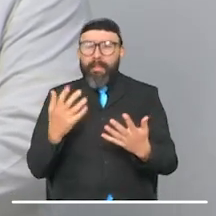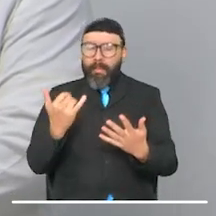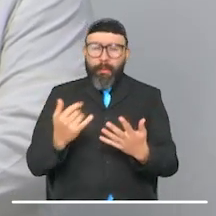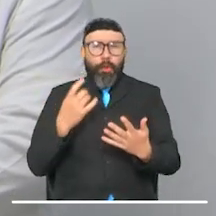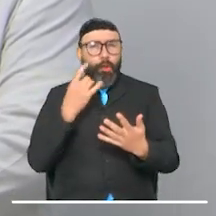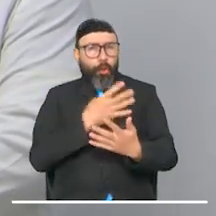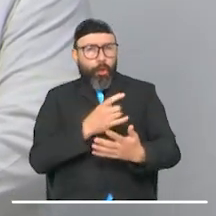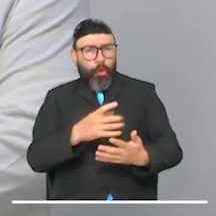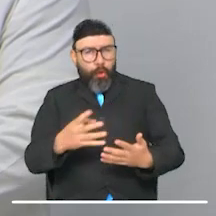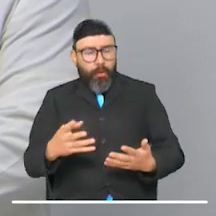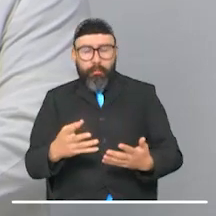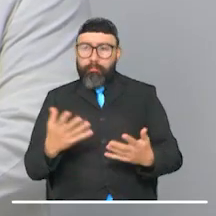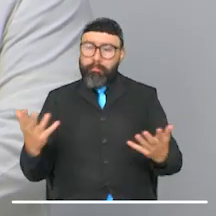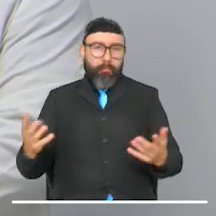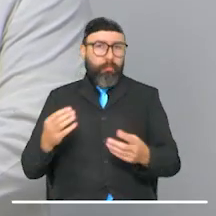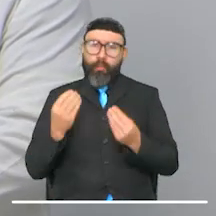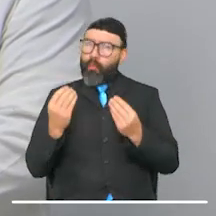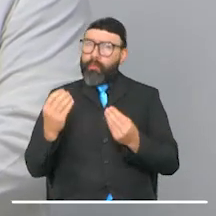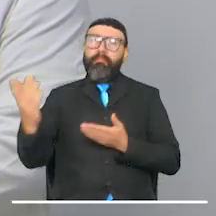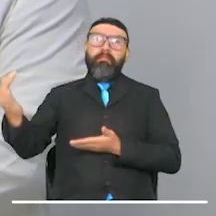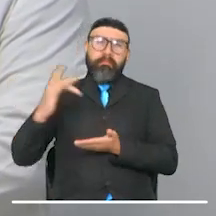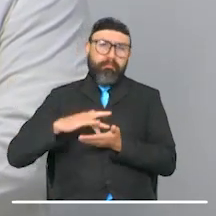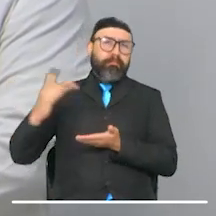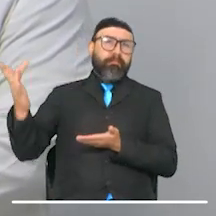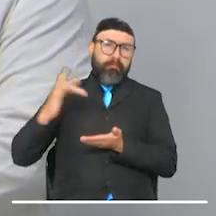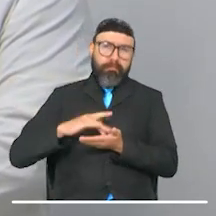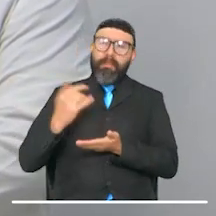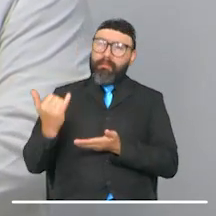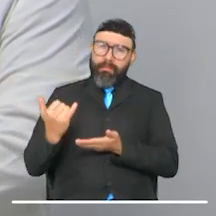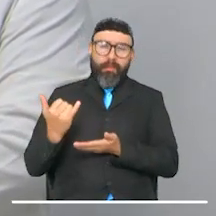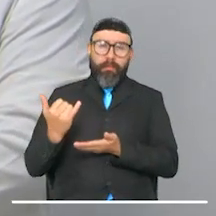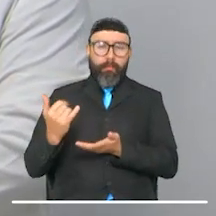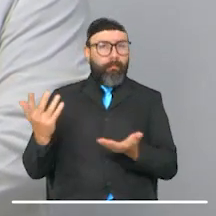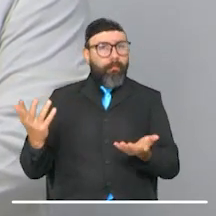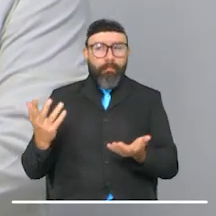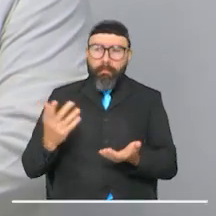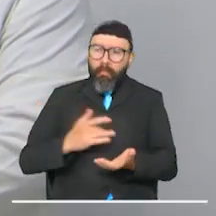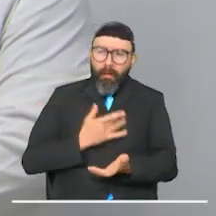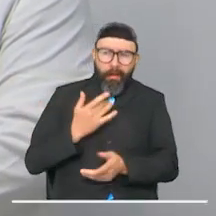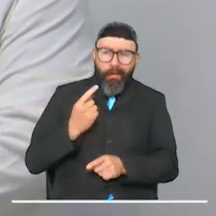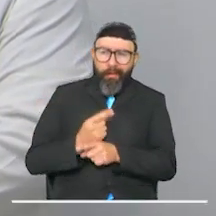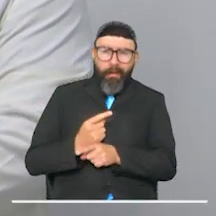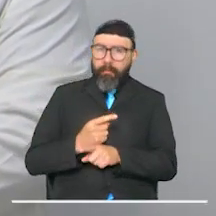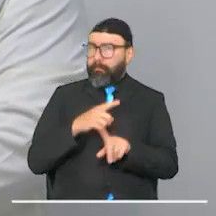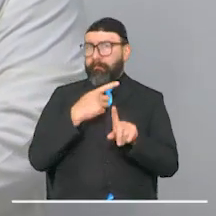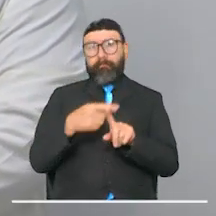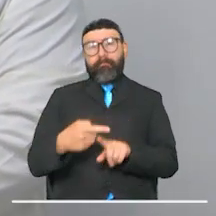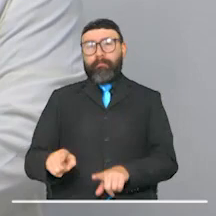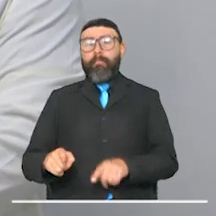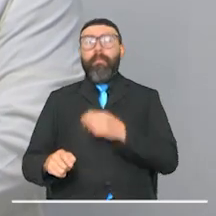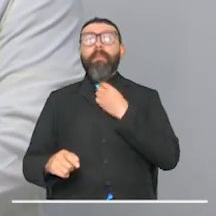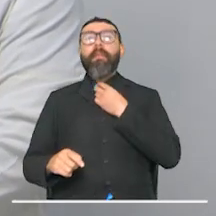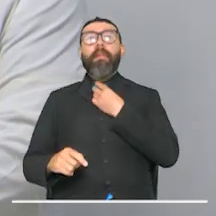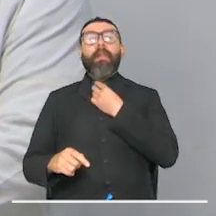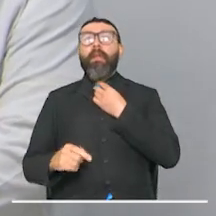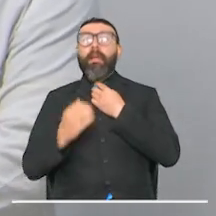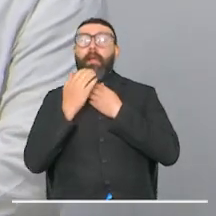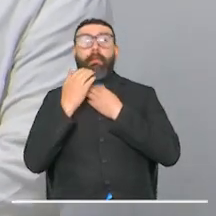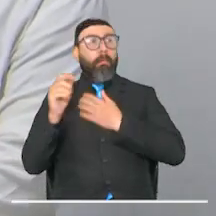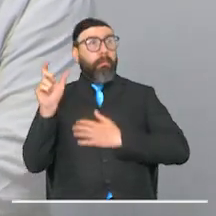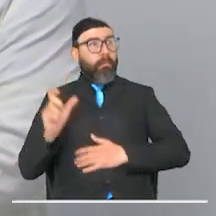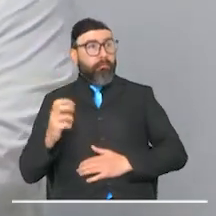tenemos y pueden manifestarse de muchas maneras entonces son pacientes que cada vez